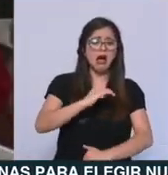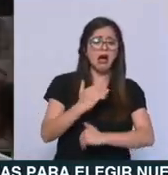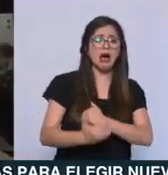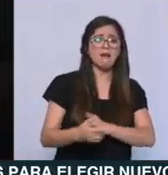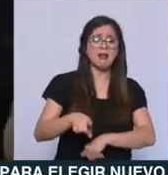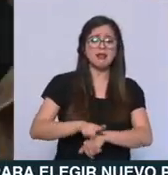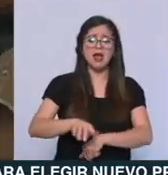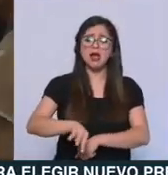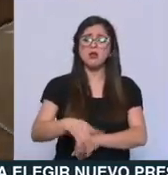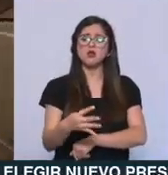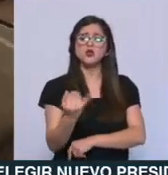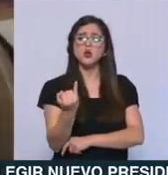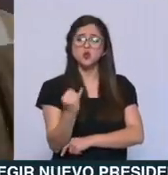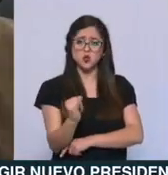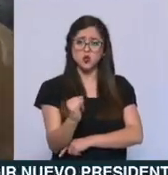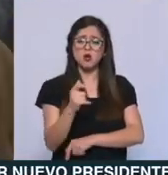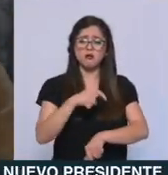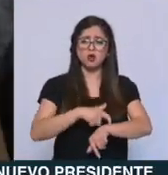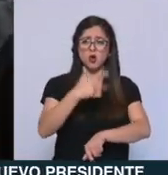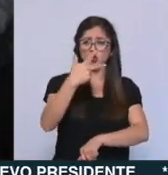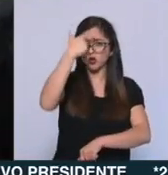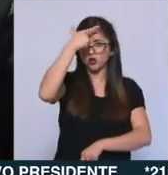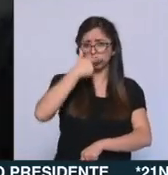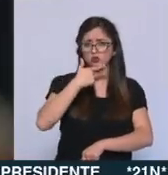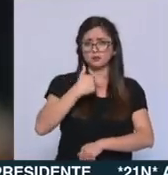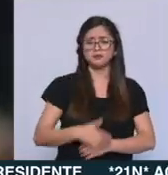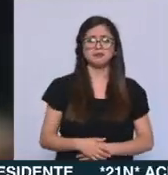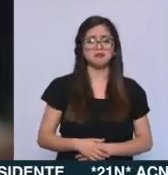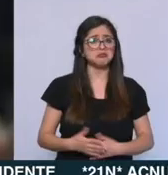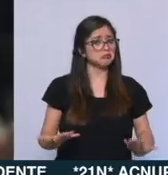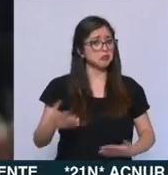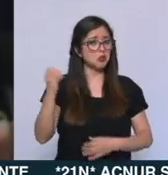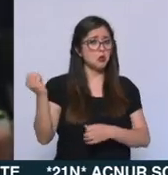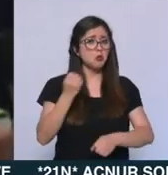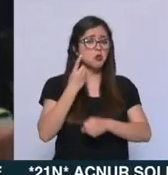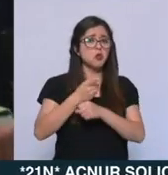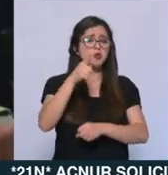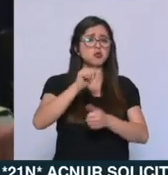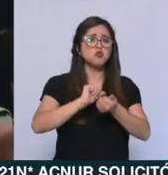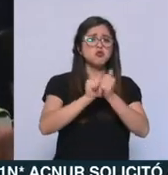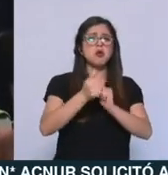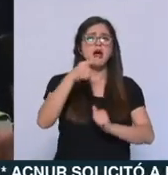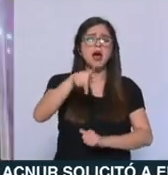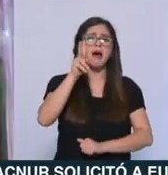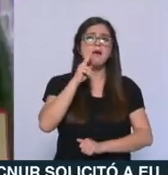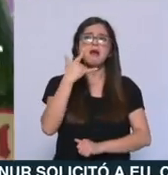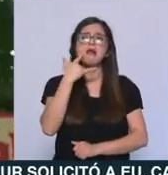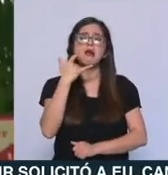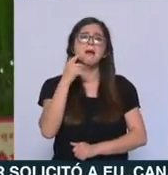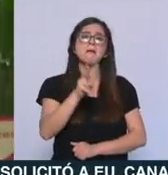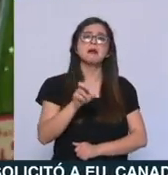este 14 de junio en punto de las 8 de la noche, una opción para comenzar el fin de semana.